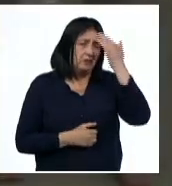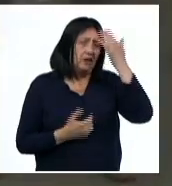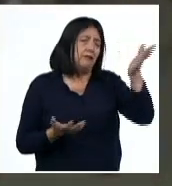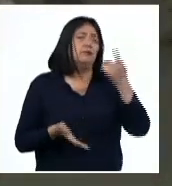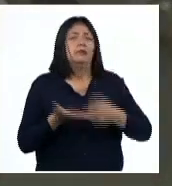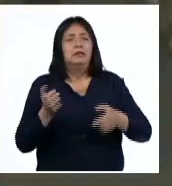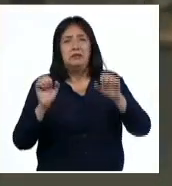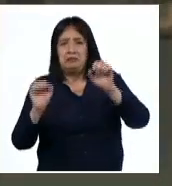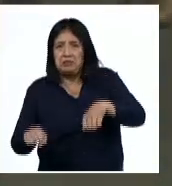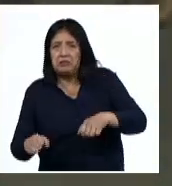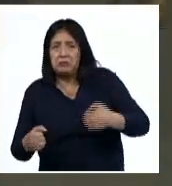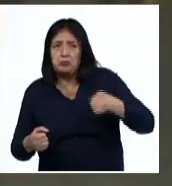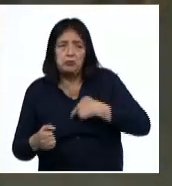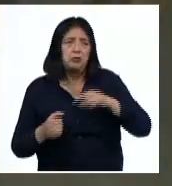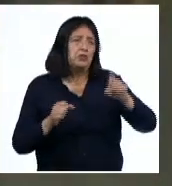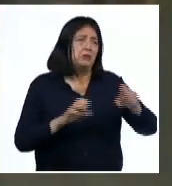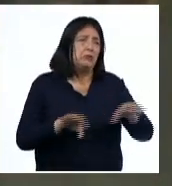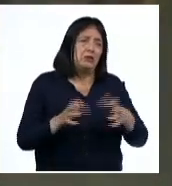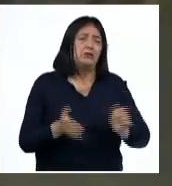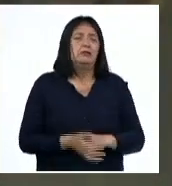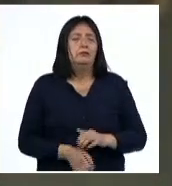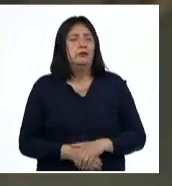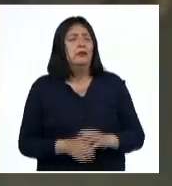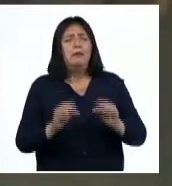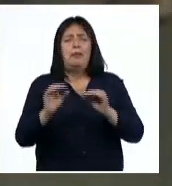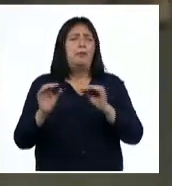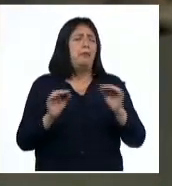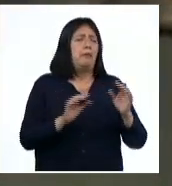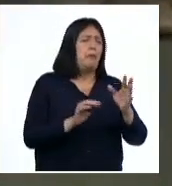qué cosa es lo que tenemos todos los ciudadanos. Presidente, va a visitar la provincia.